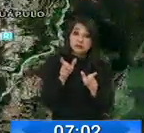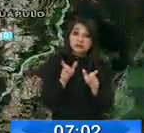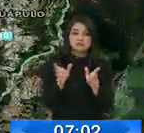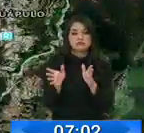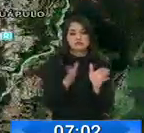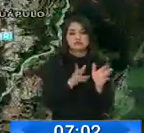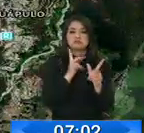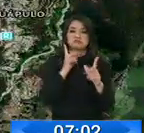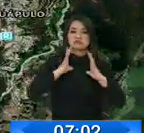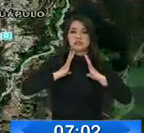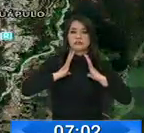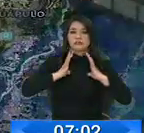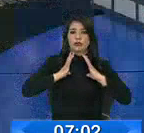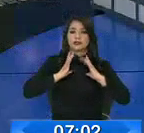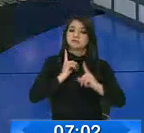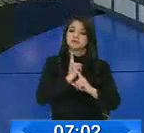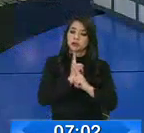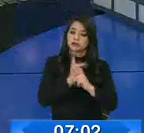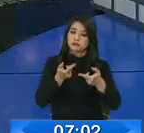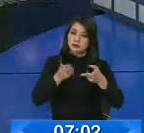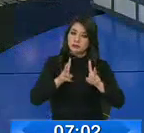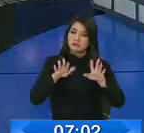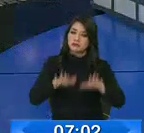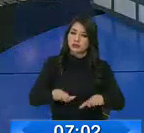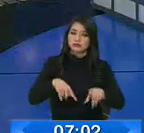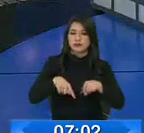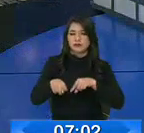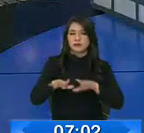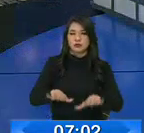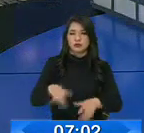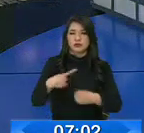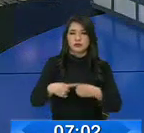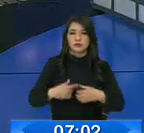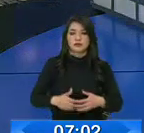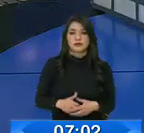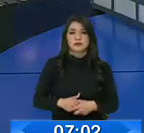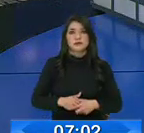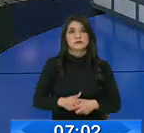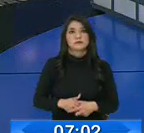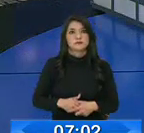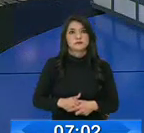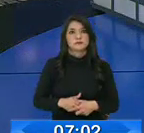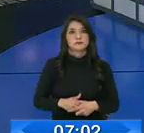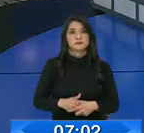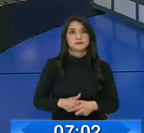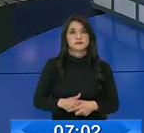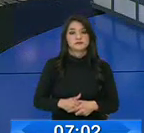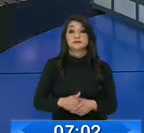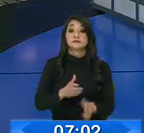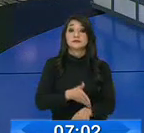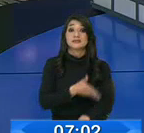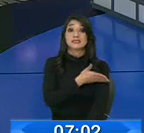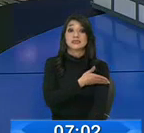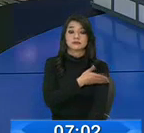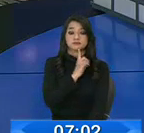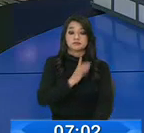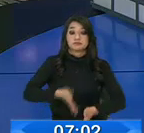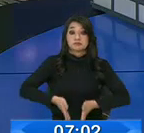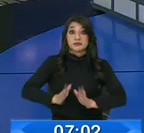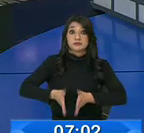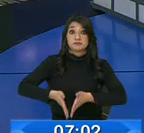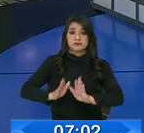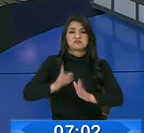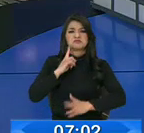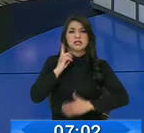de vacaciones y eso también baja el nivel de tráfico de la ciudad tempranamente. Qué bueno, ¿eh? Entonces ya sabe, están esas vías que usted tiene